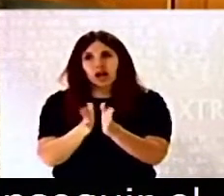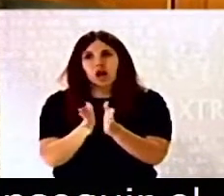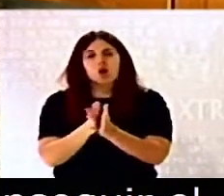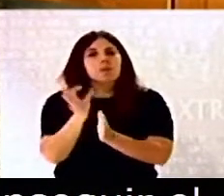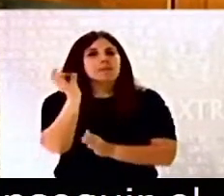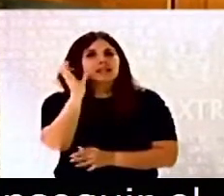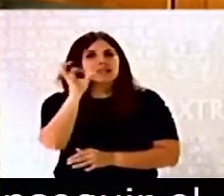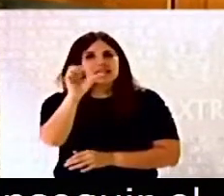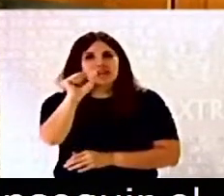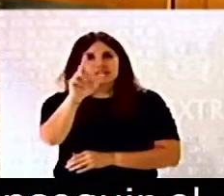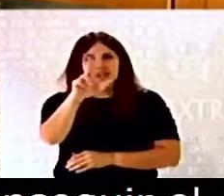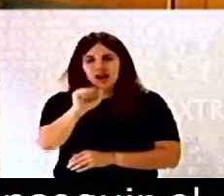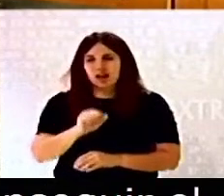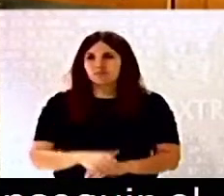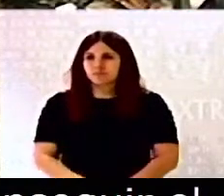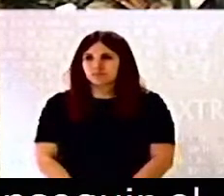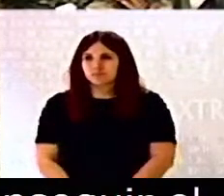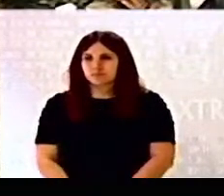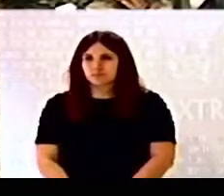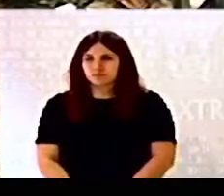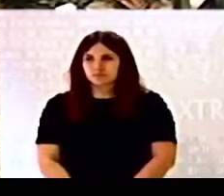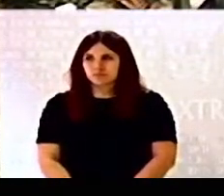Sí, Juan. Sí.